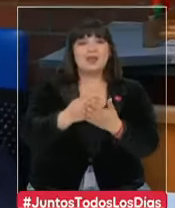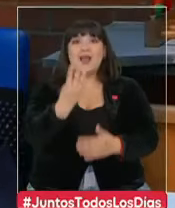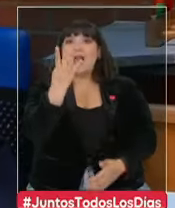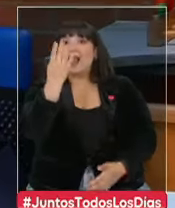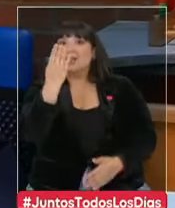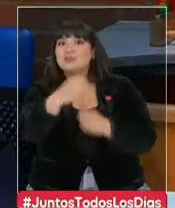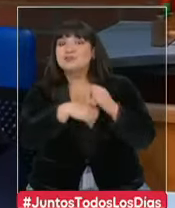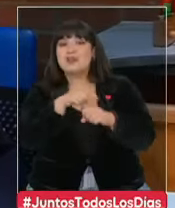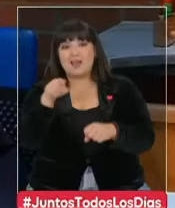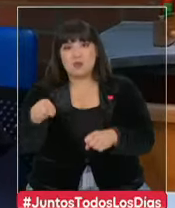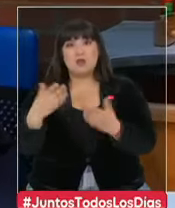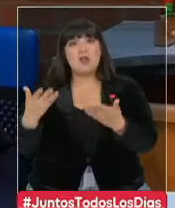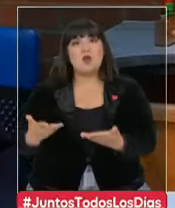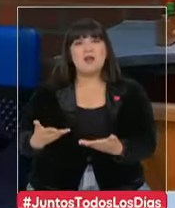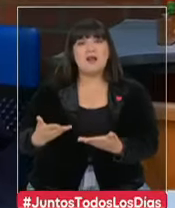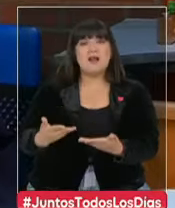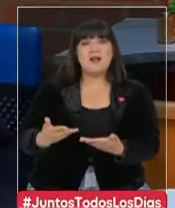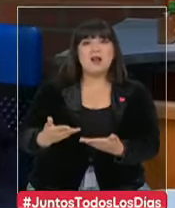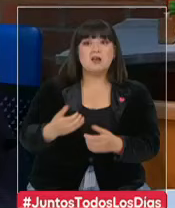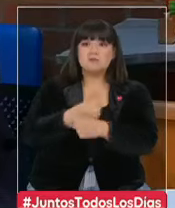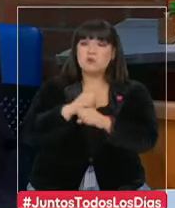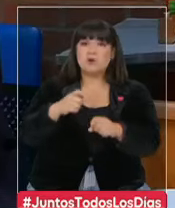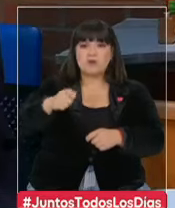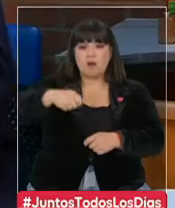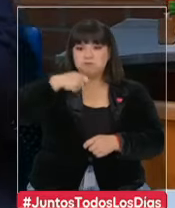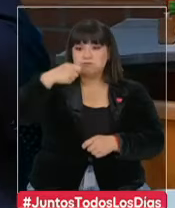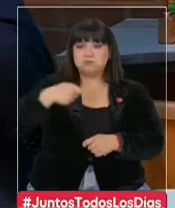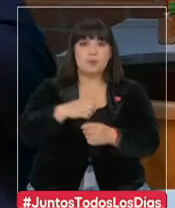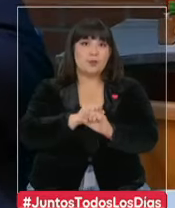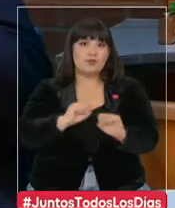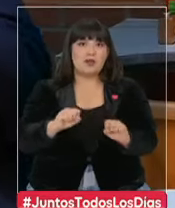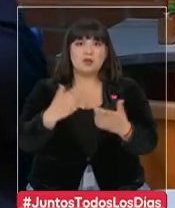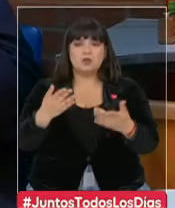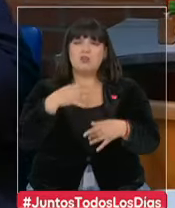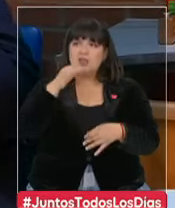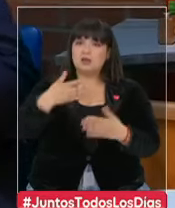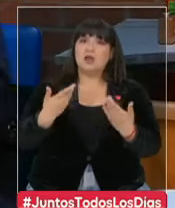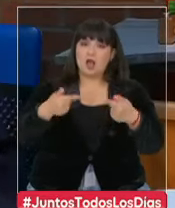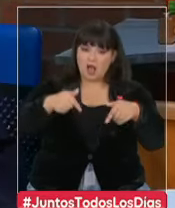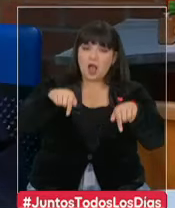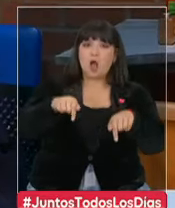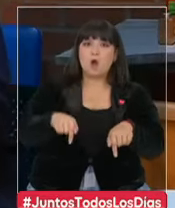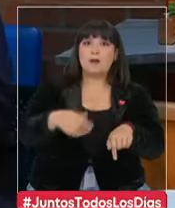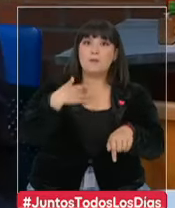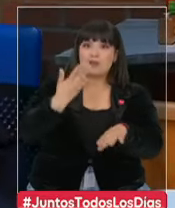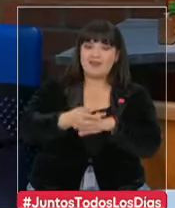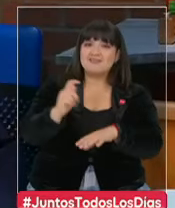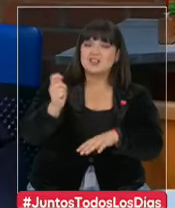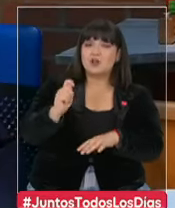14 años tiene Mateo y hasta ahora no podía comer con sus manos. Y dije hasta ahora, porque hay